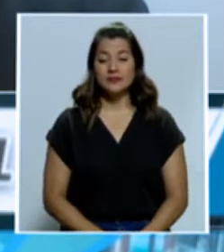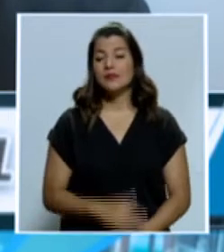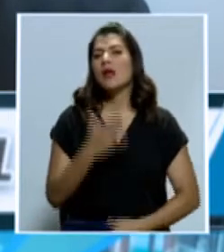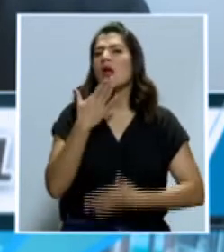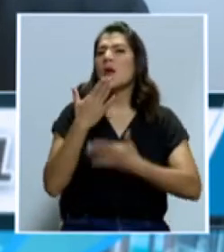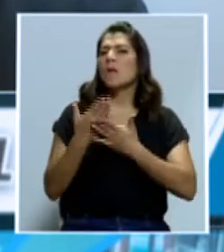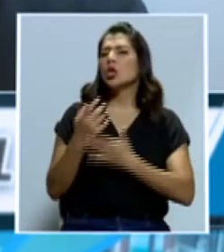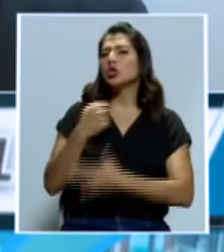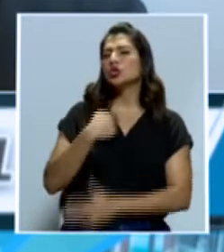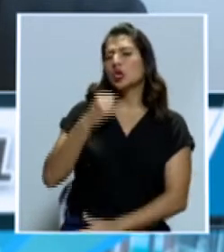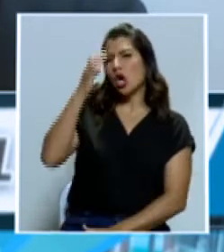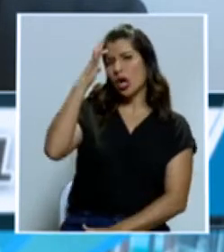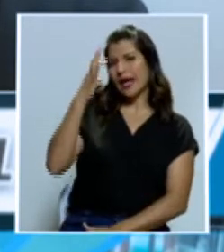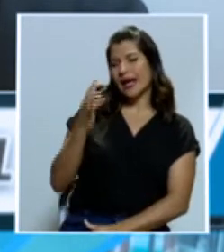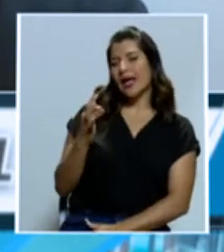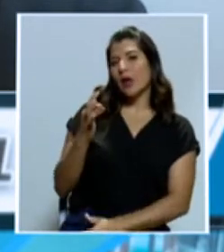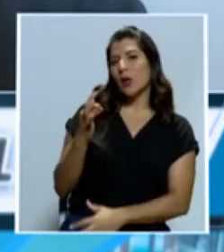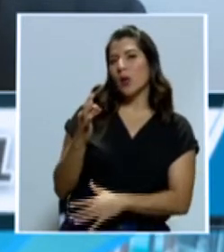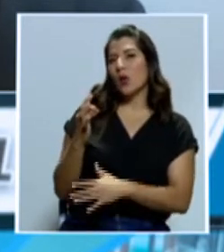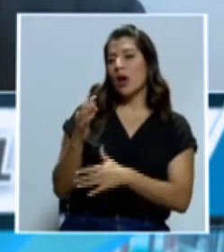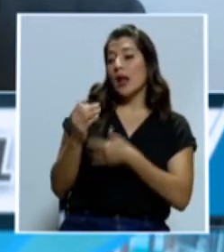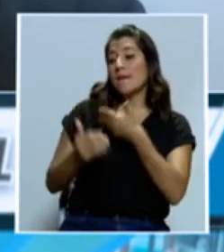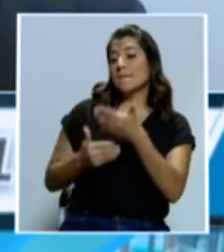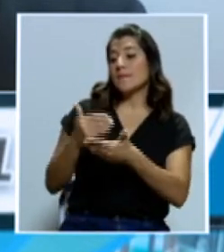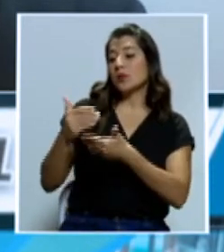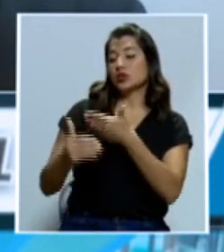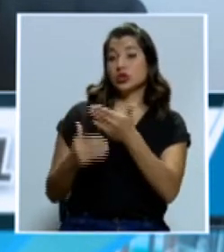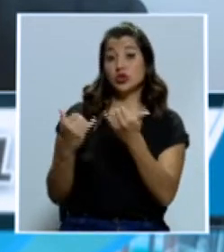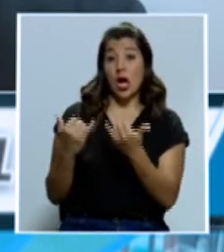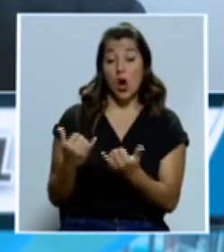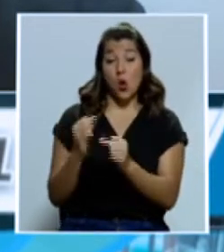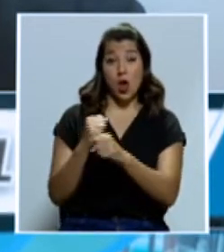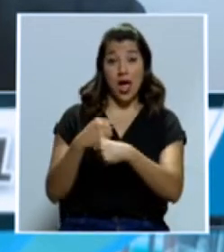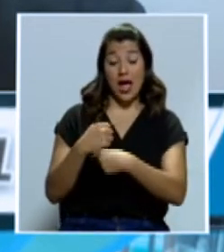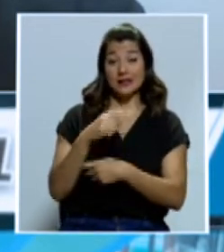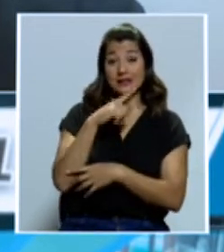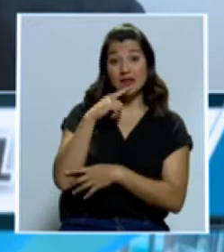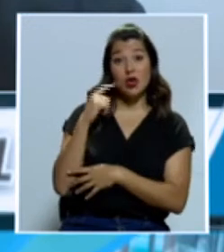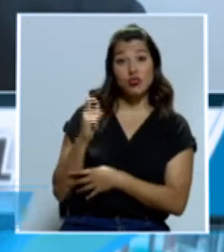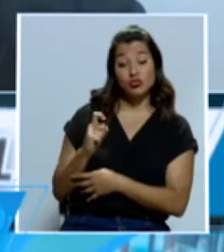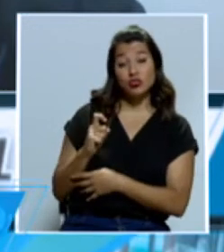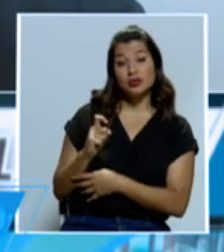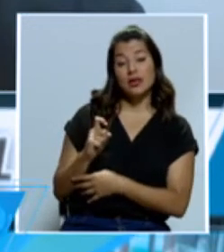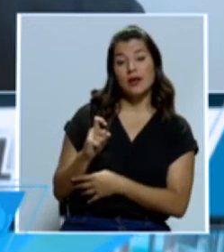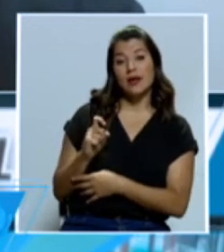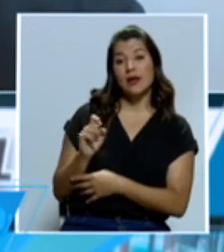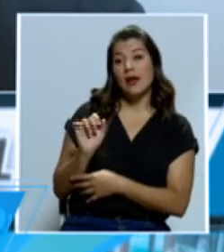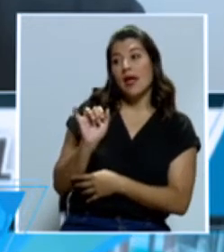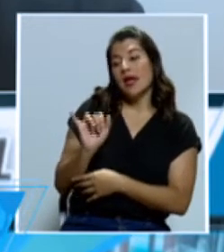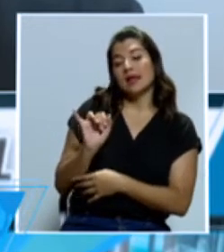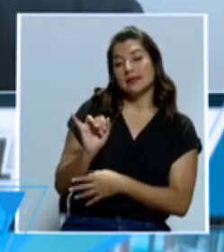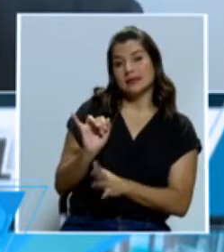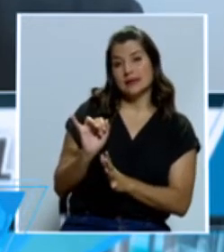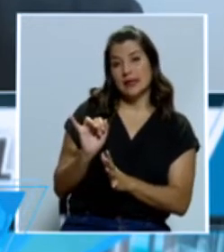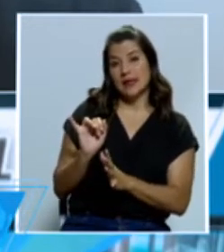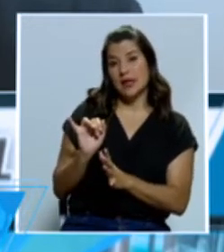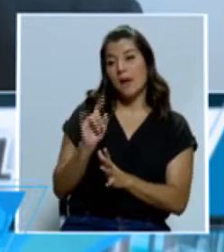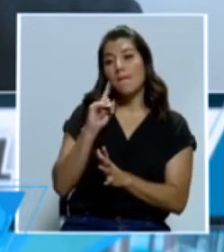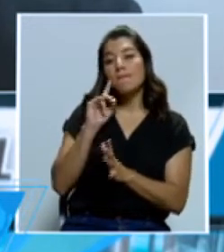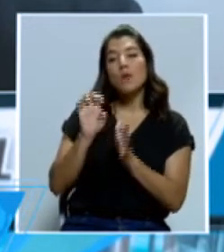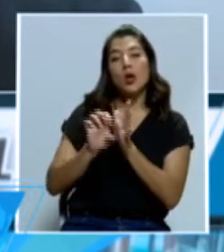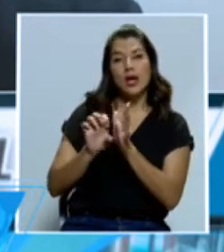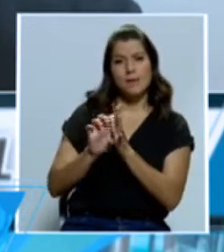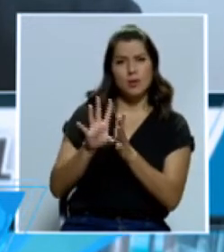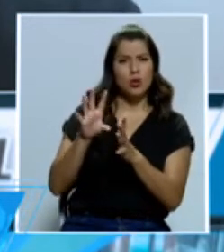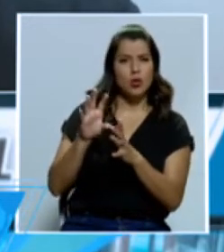Bueno, yo creo que los pasos que está siguiendo Rusia son los que dentro de, por ejemplo, la Comunidad Europea